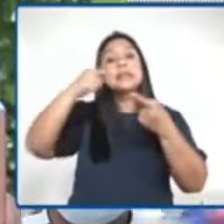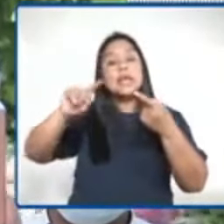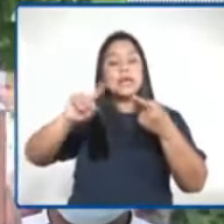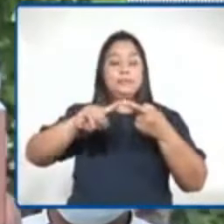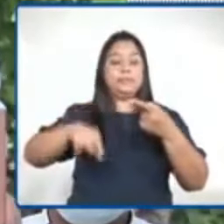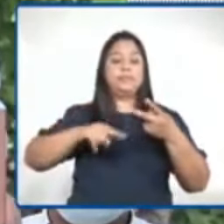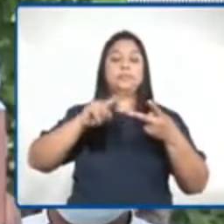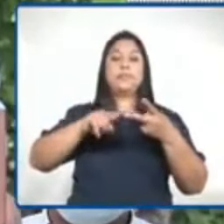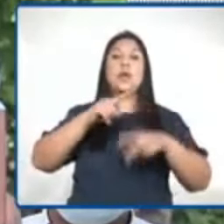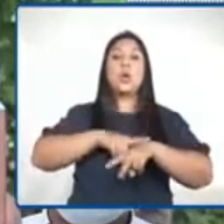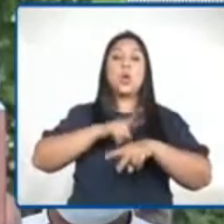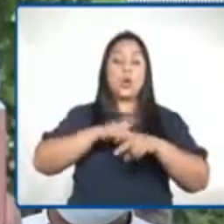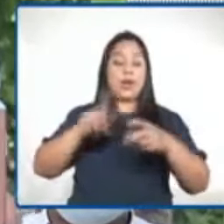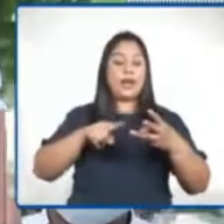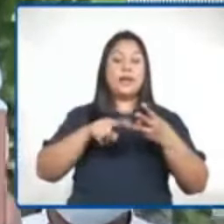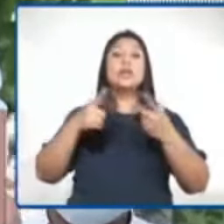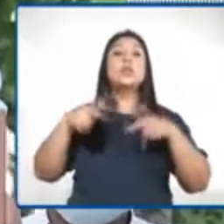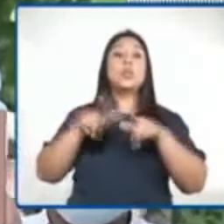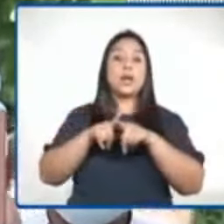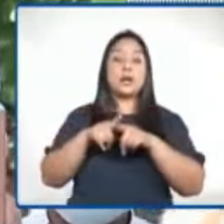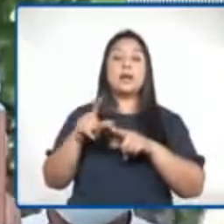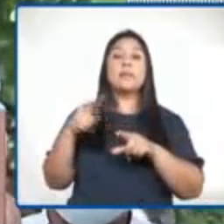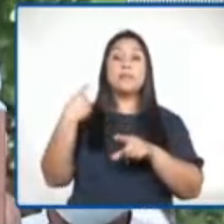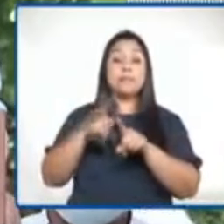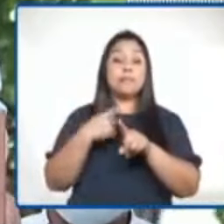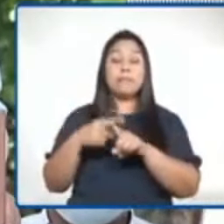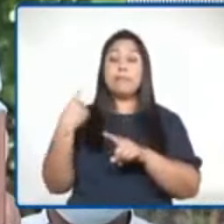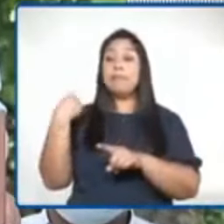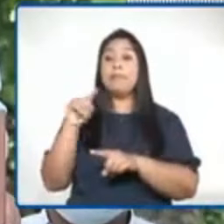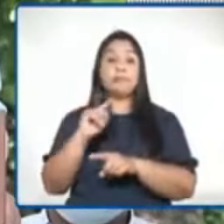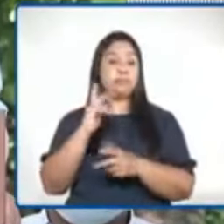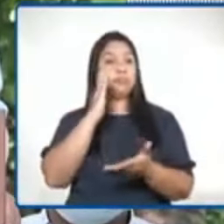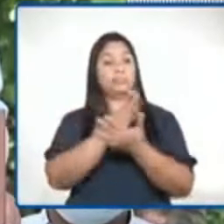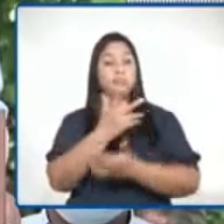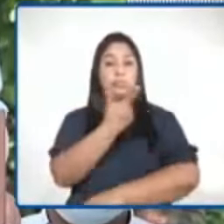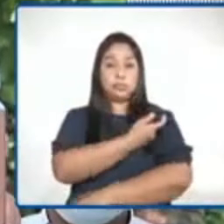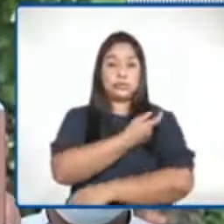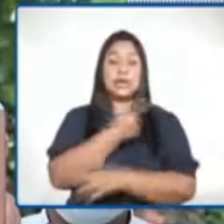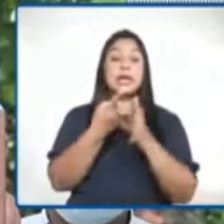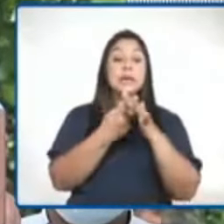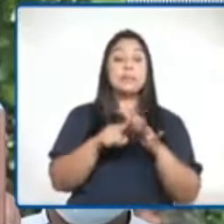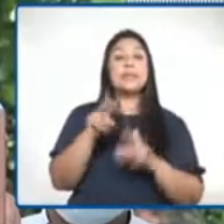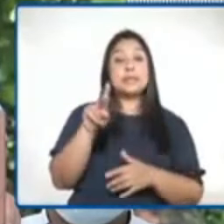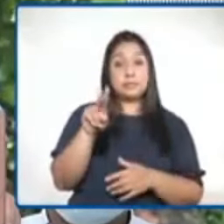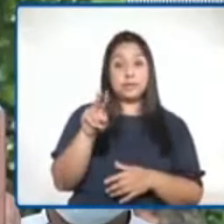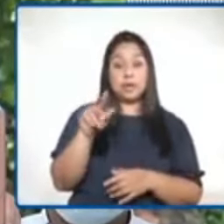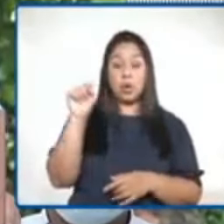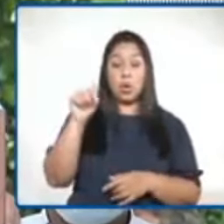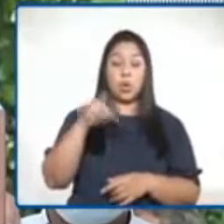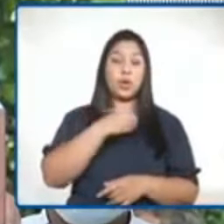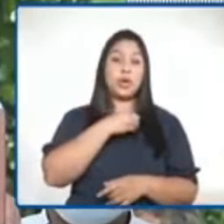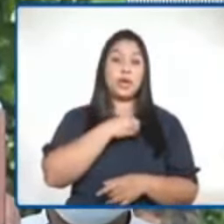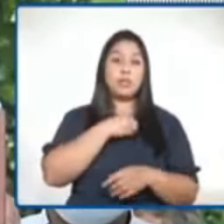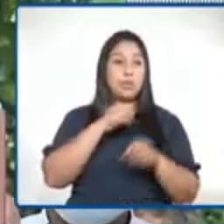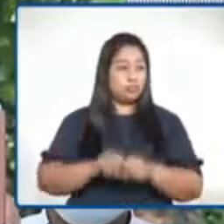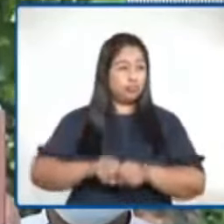toca asistir a ponerse la vacuna. Esto arranca el próximo martes y hoy queremos poder llegar